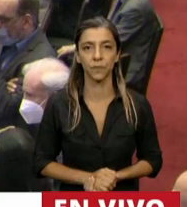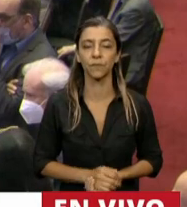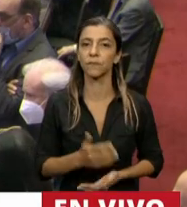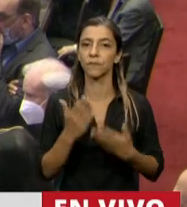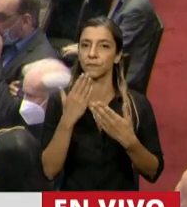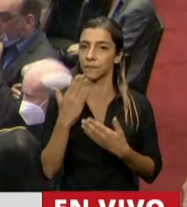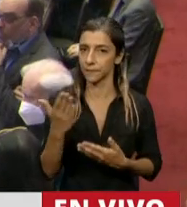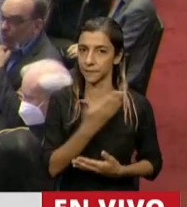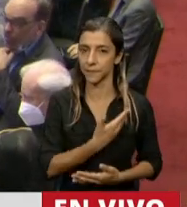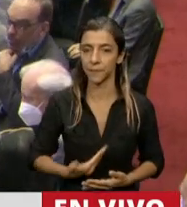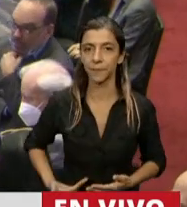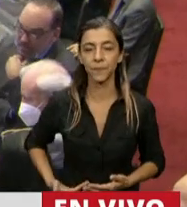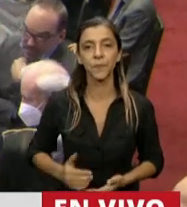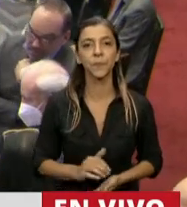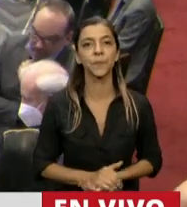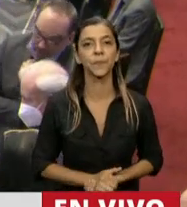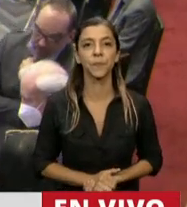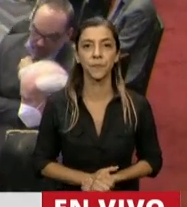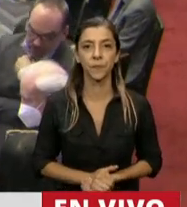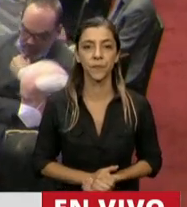Gracias, señor presidente.